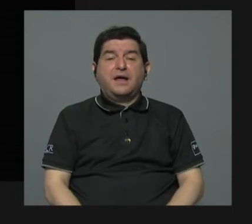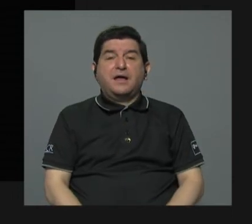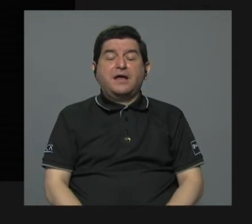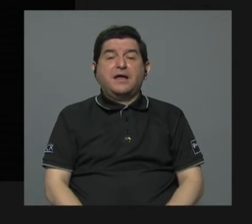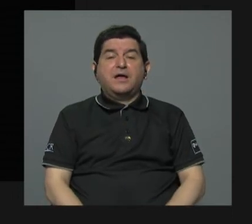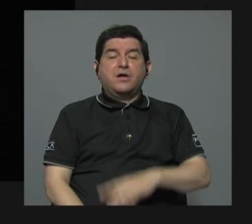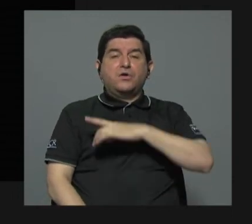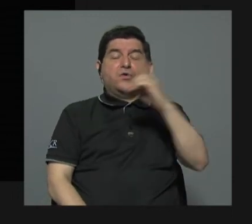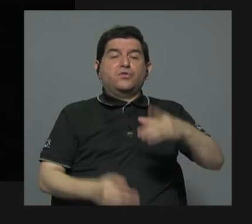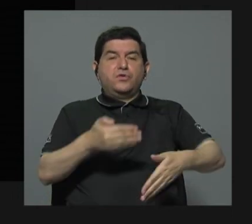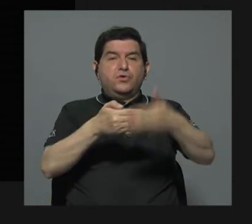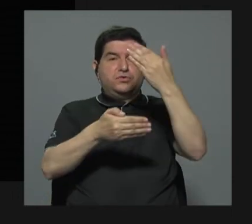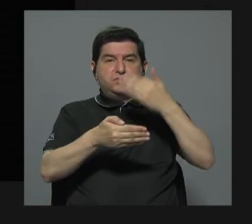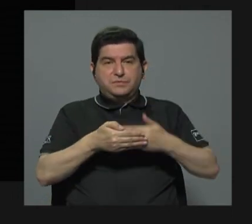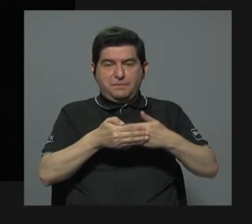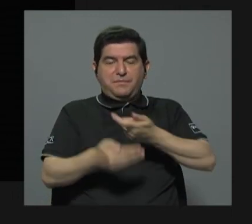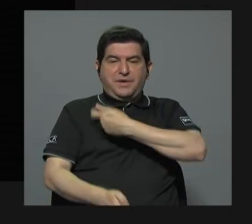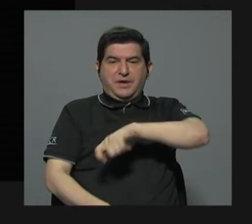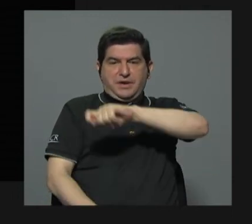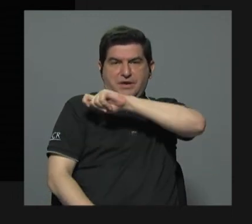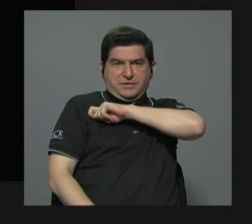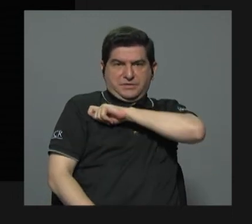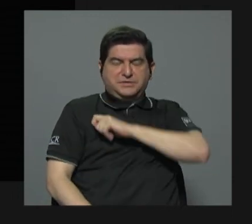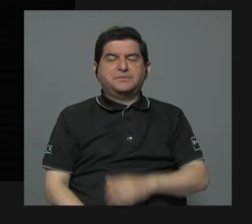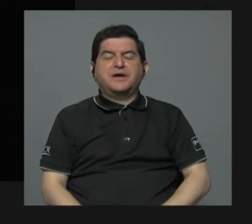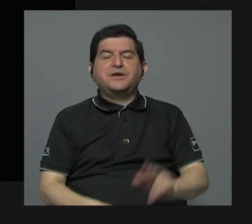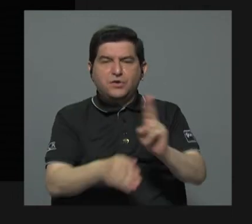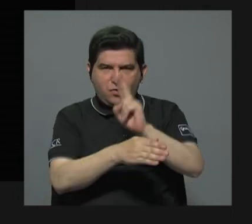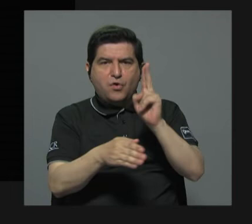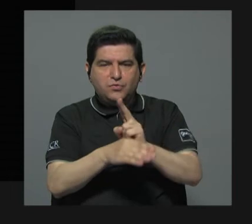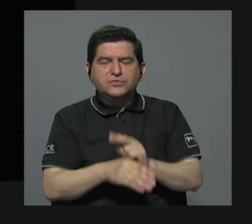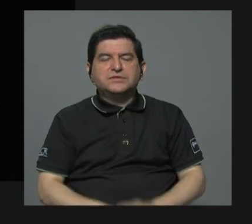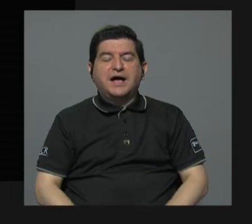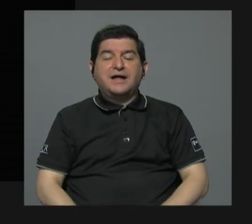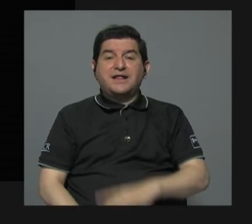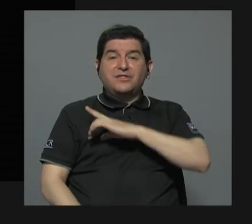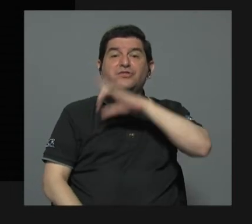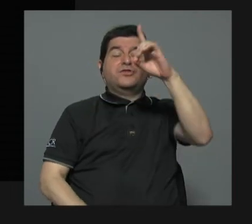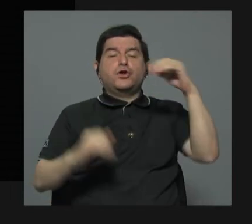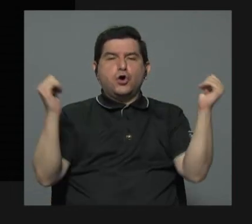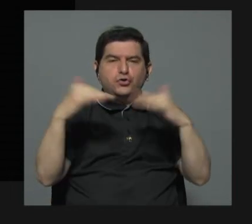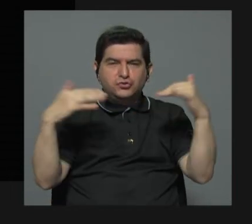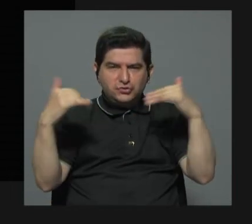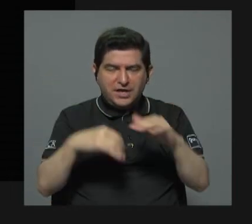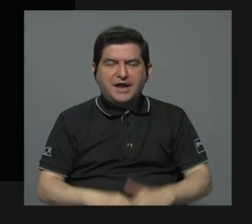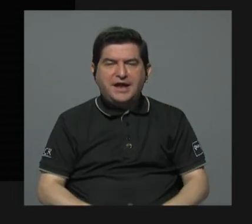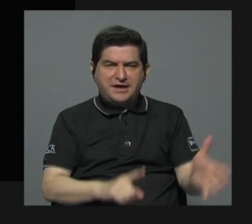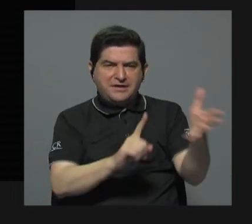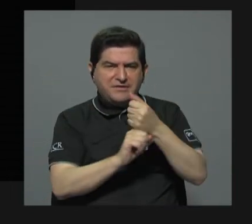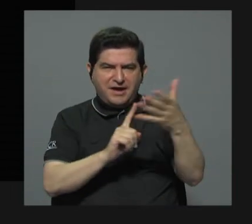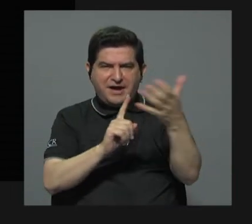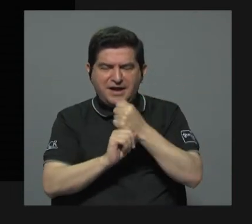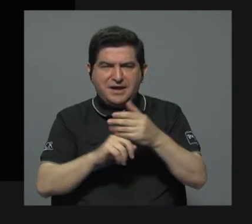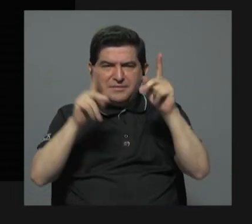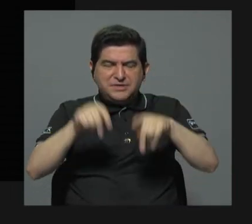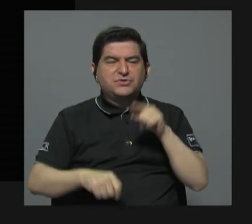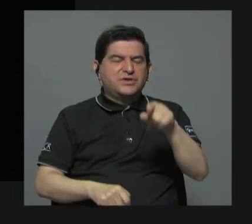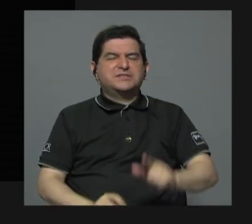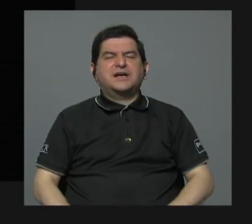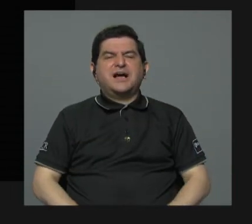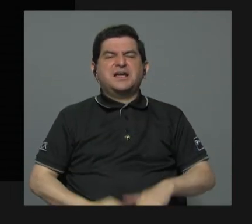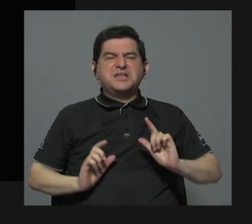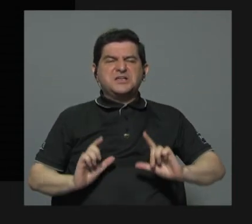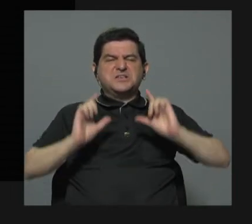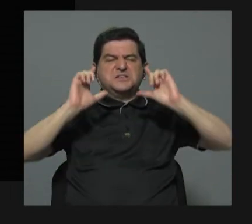dios prehispánico Otontecutli. Era un dios de la guerra, que cuando se capturaban prisioneros se les echaba al fuego ante